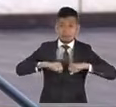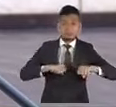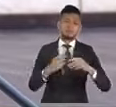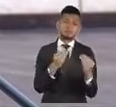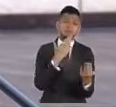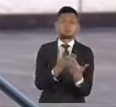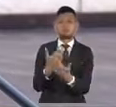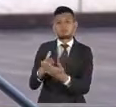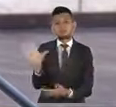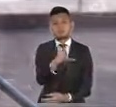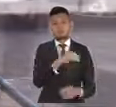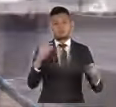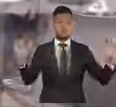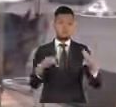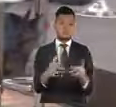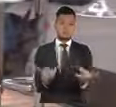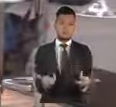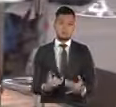aquí.